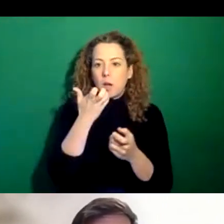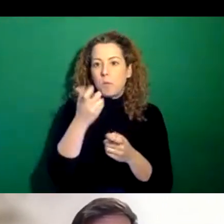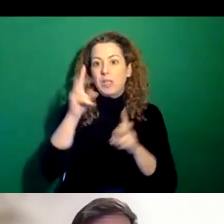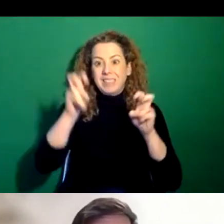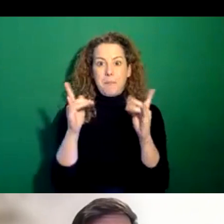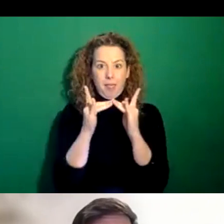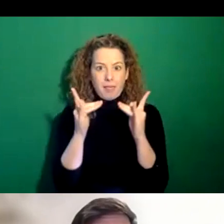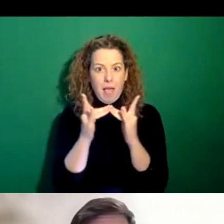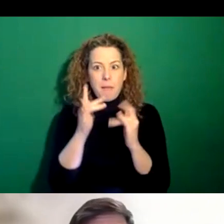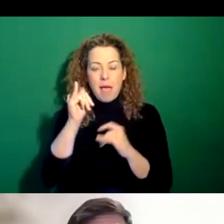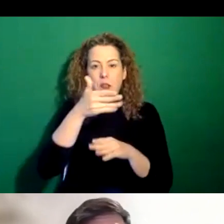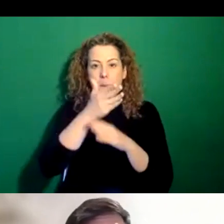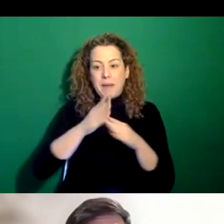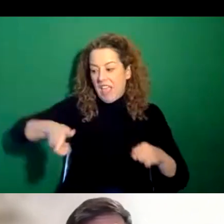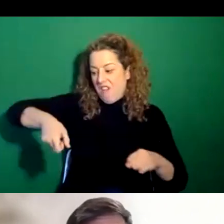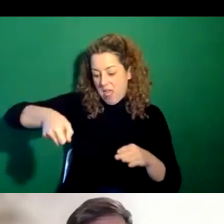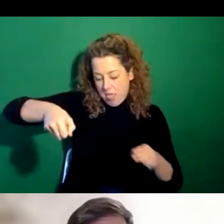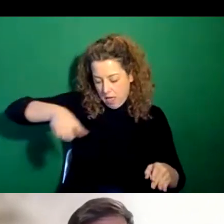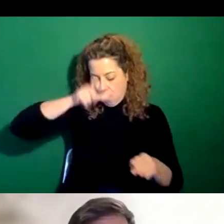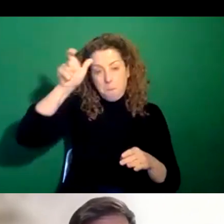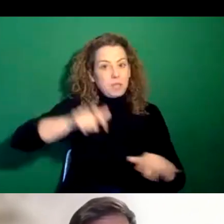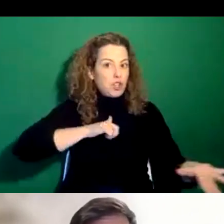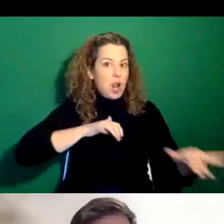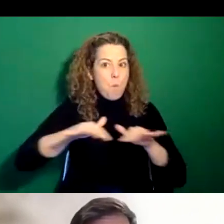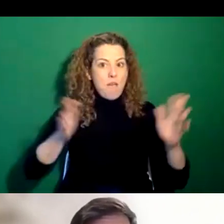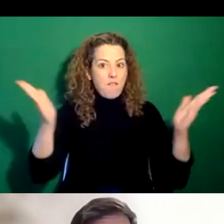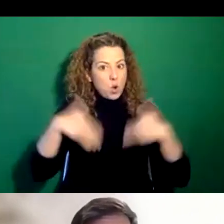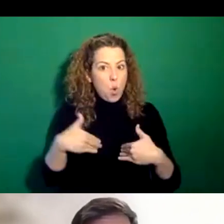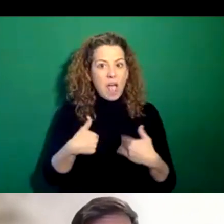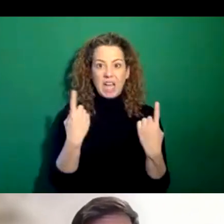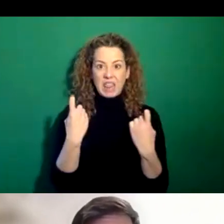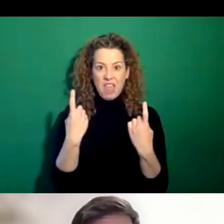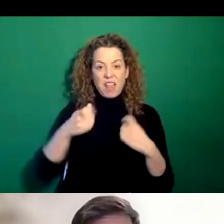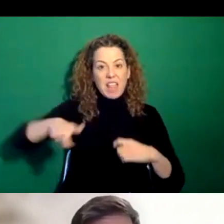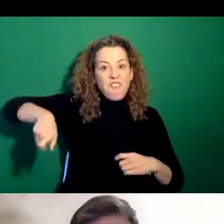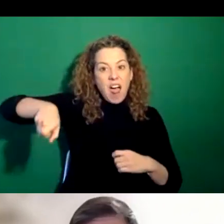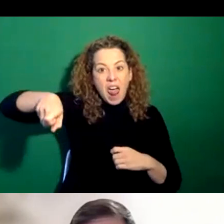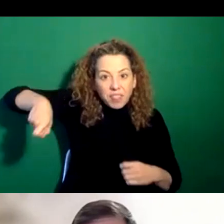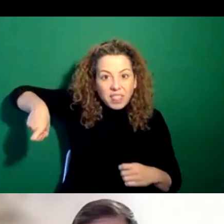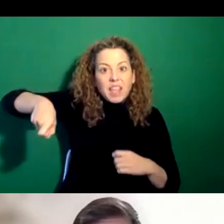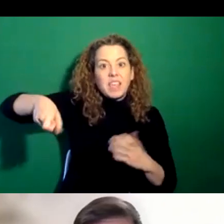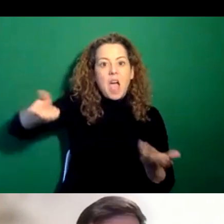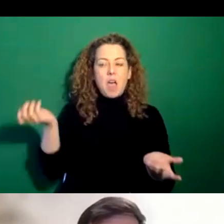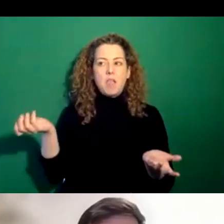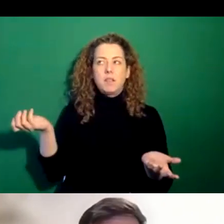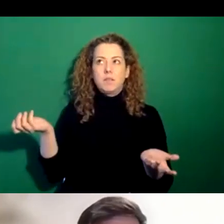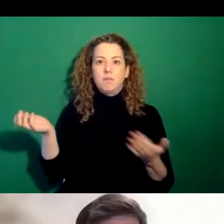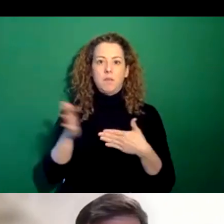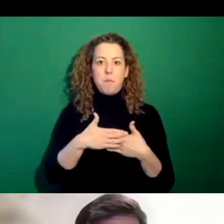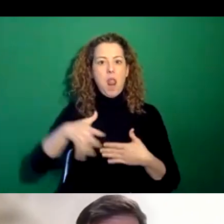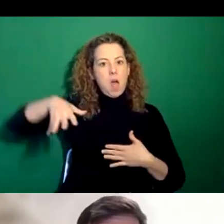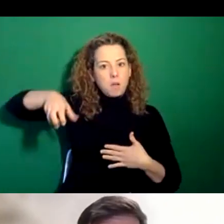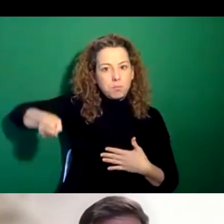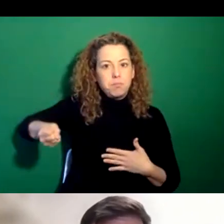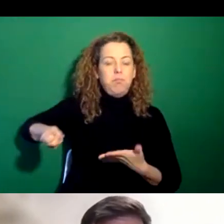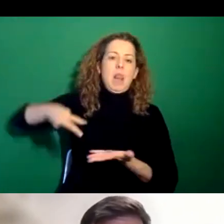tener una parte de barandilla, porque una persona que no tiene movilidad y necesita esa barandilla para poder asirse y